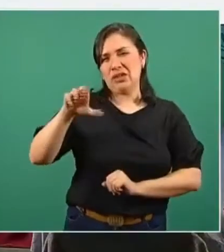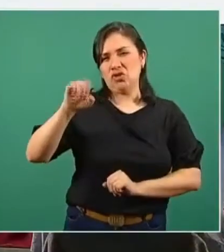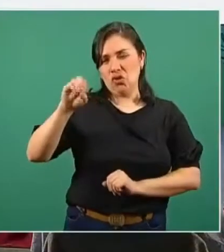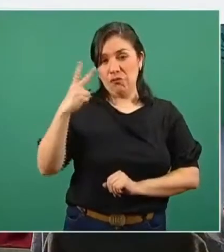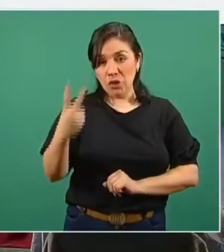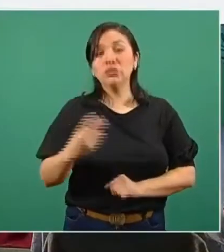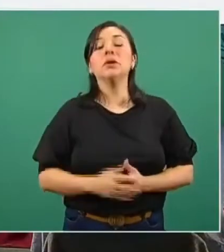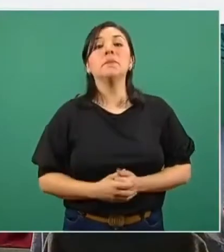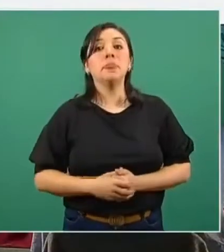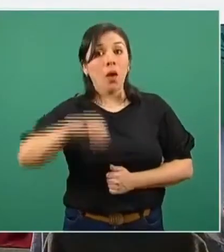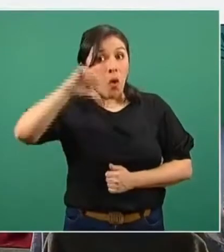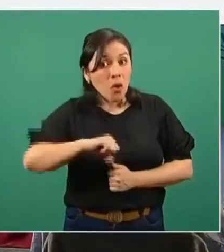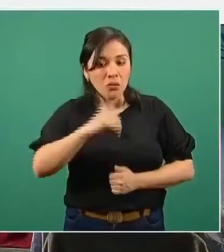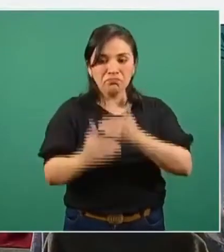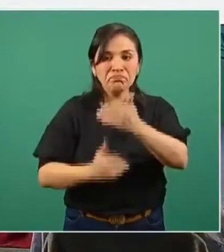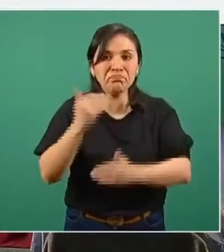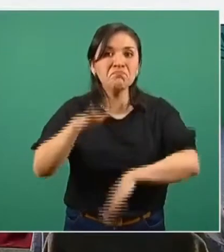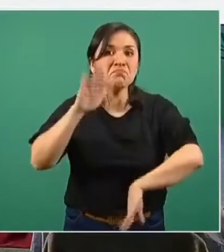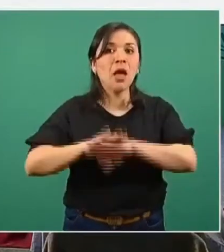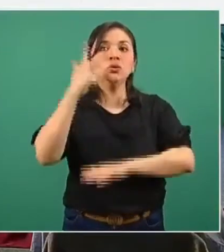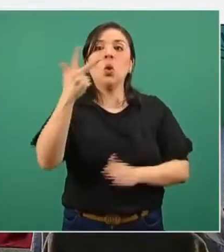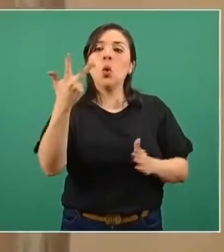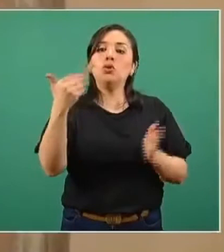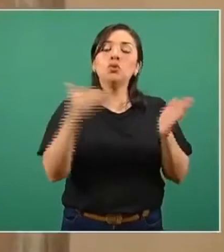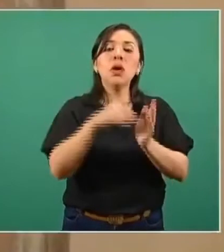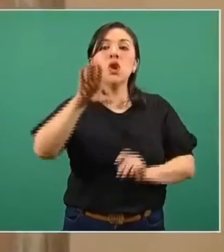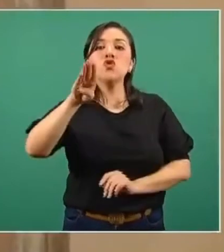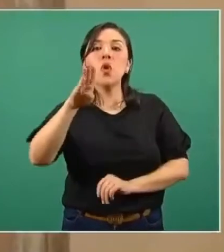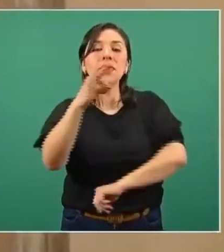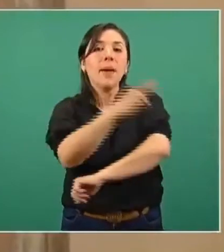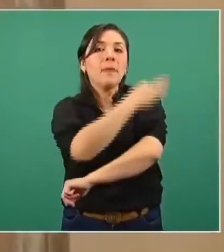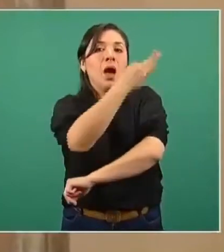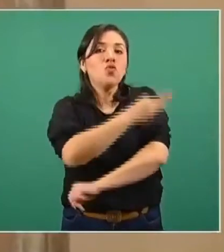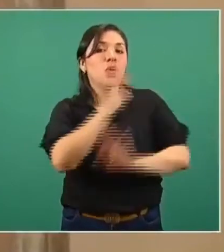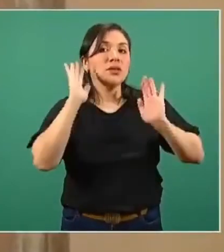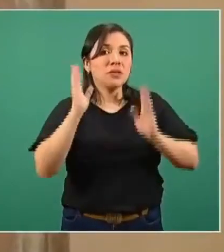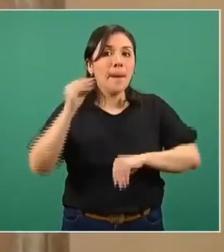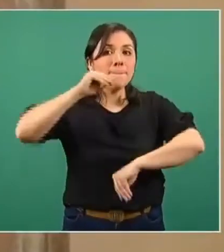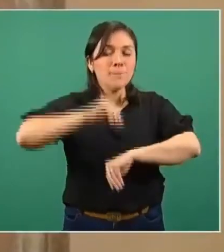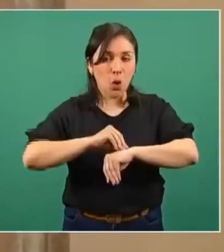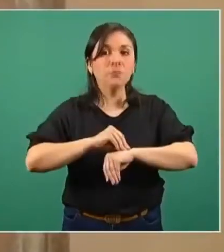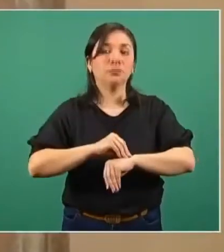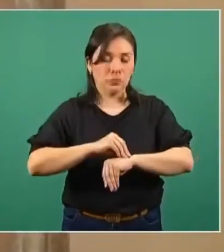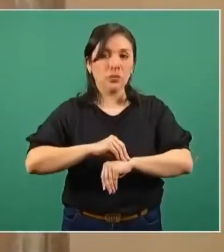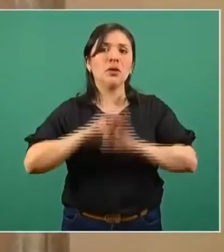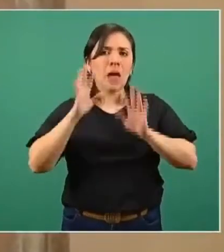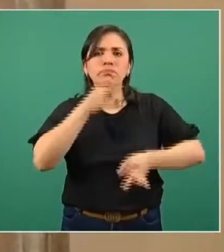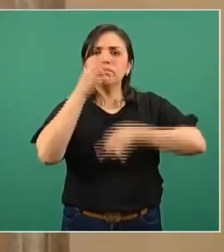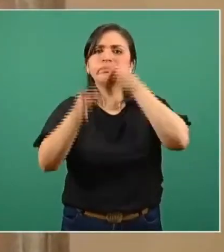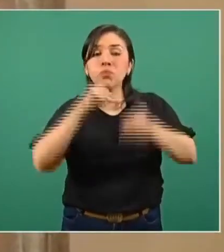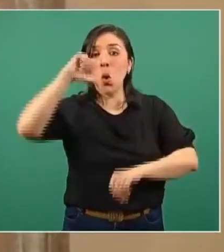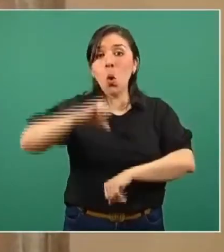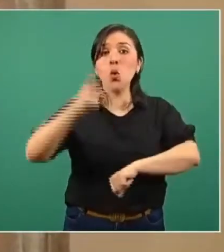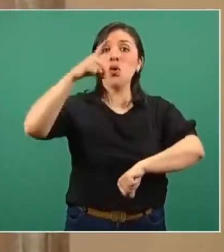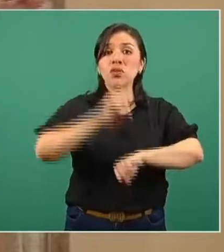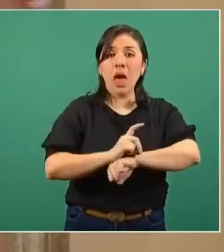un avance de 8.090 dosis aplicadas, que se reportaron como aplicadas al día